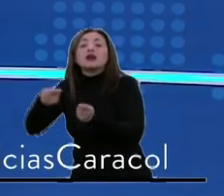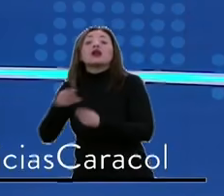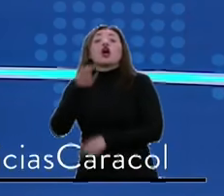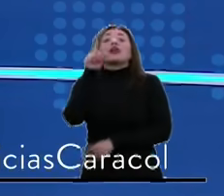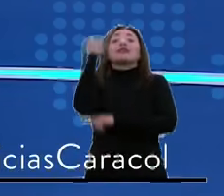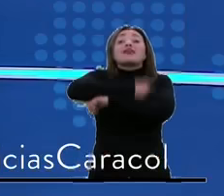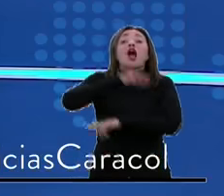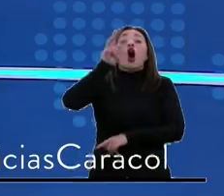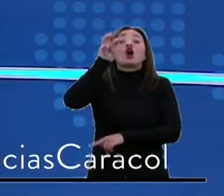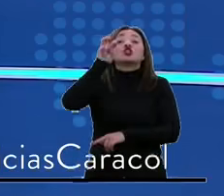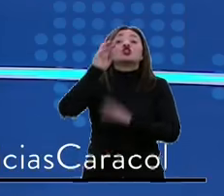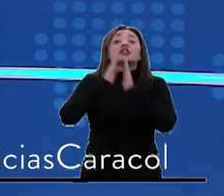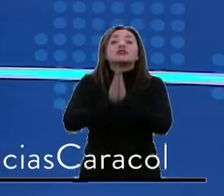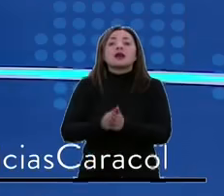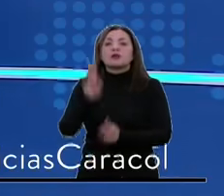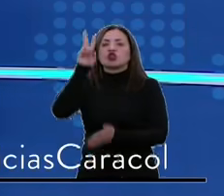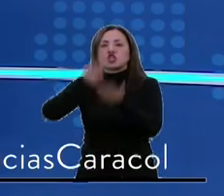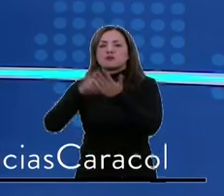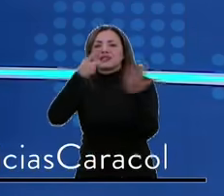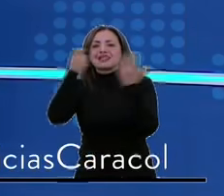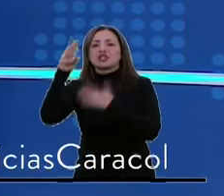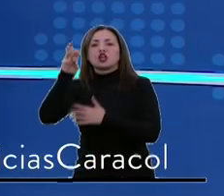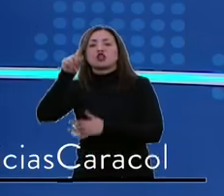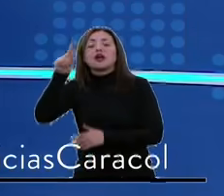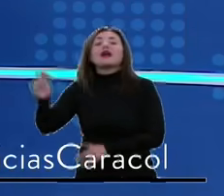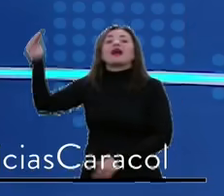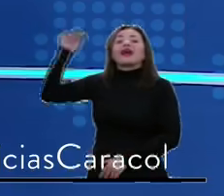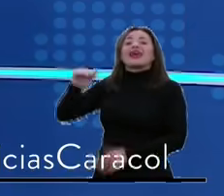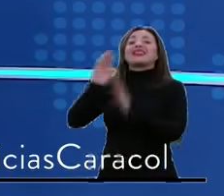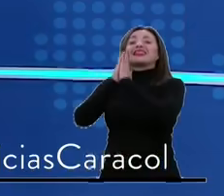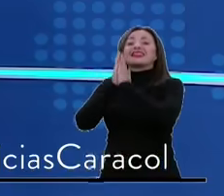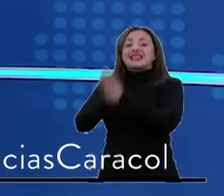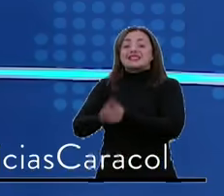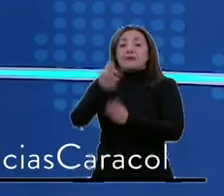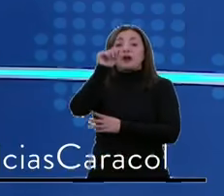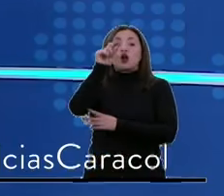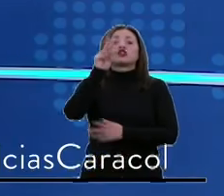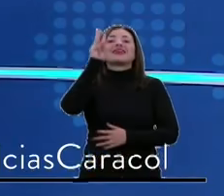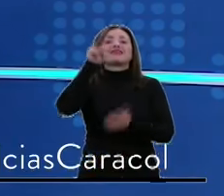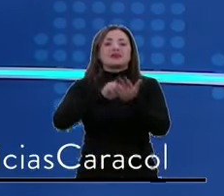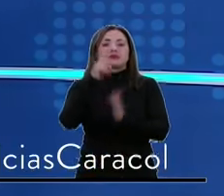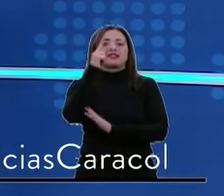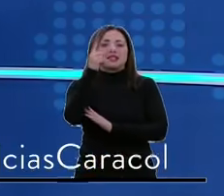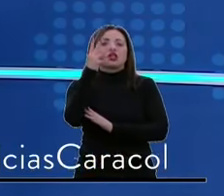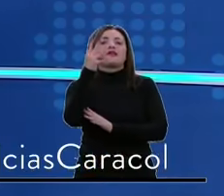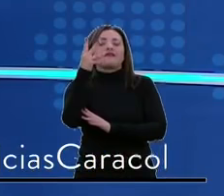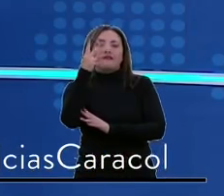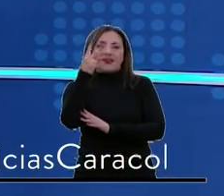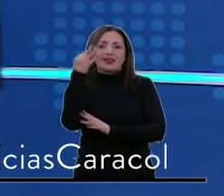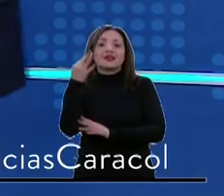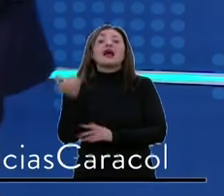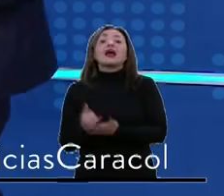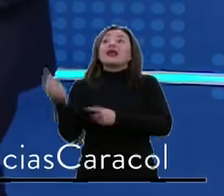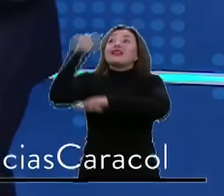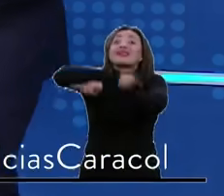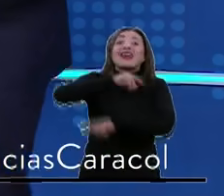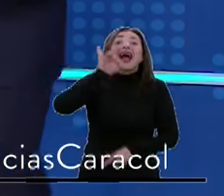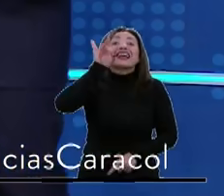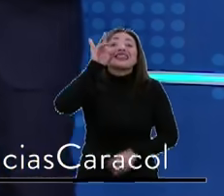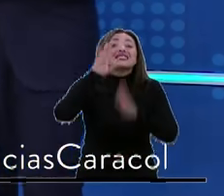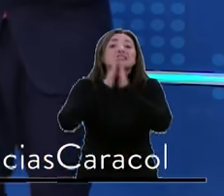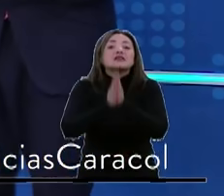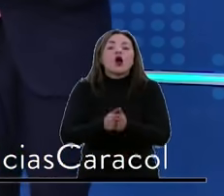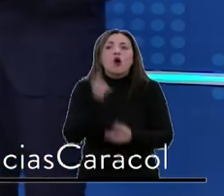681 día once 3.123 vea lo que sucede sucede el día 15 4000 52 casos de contagio